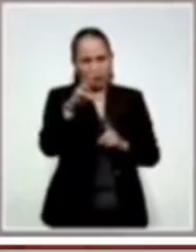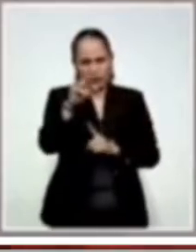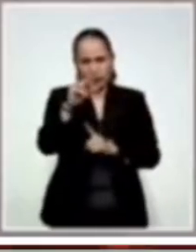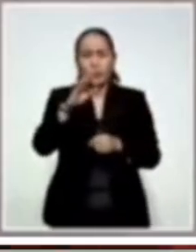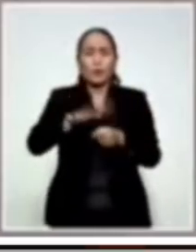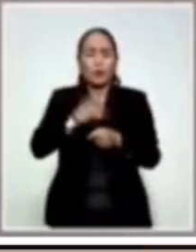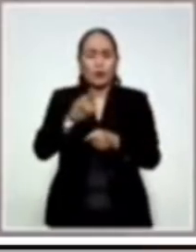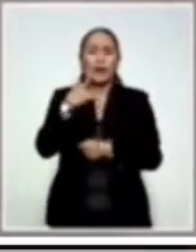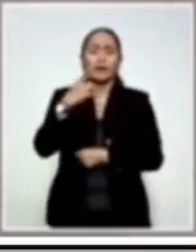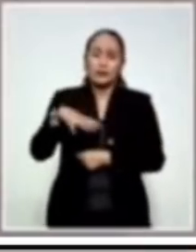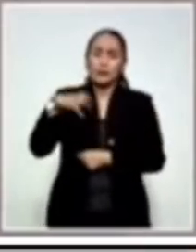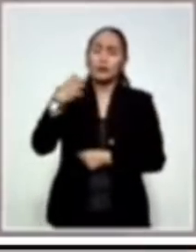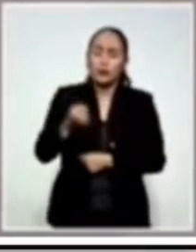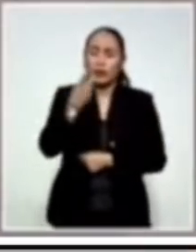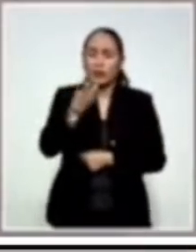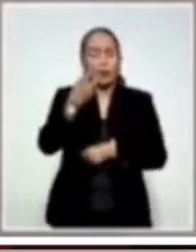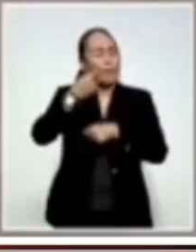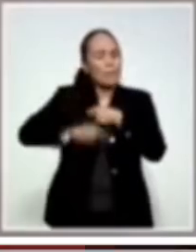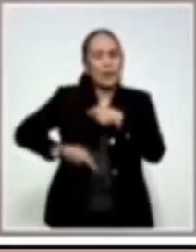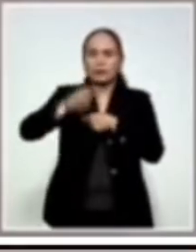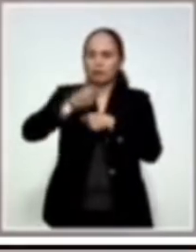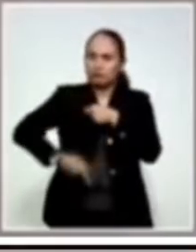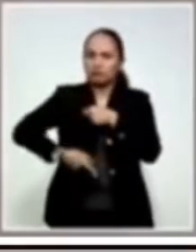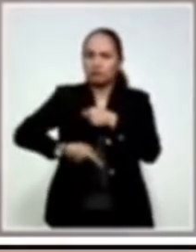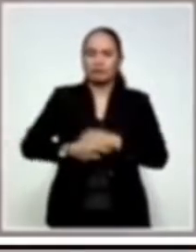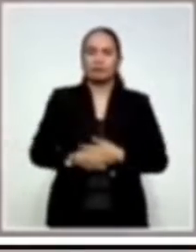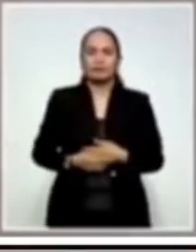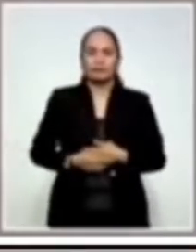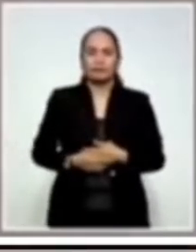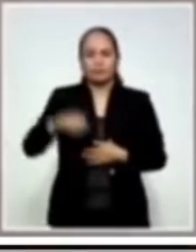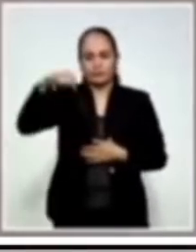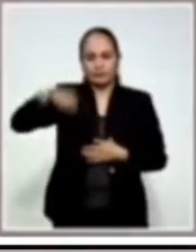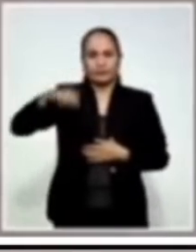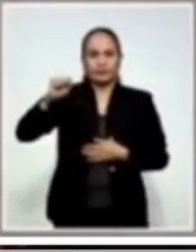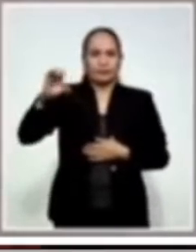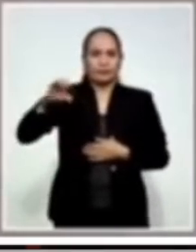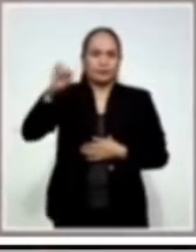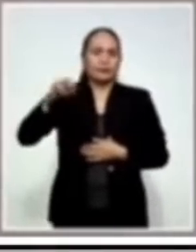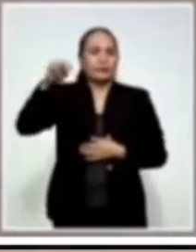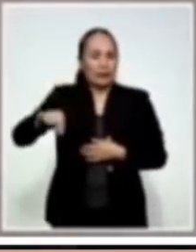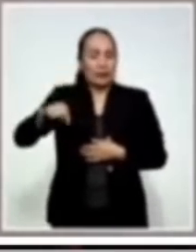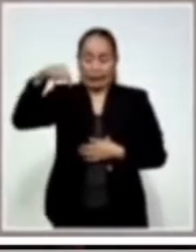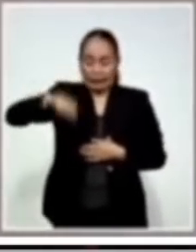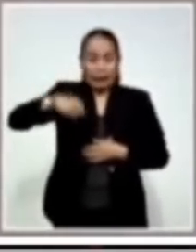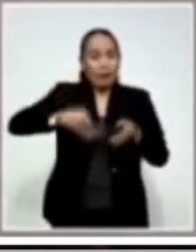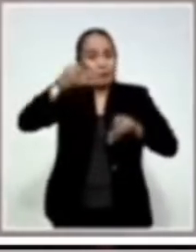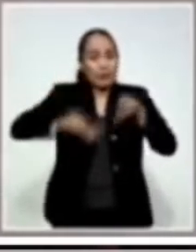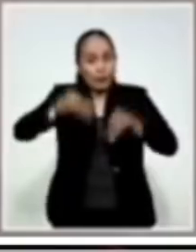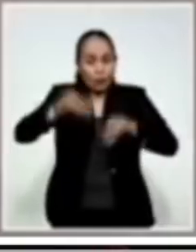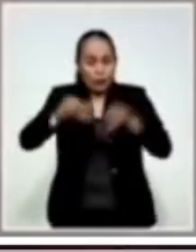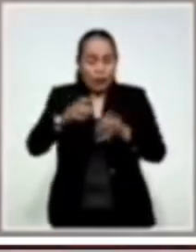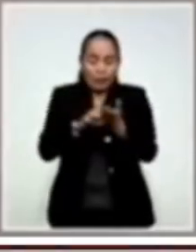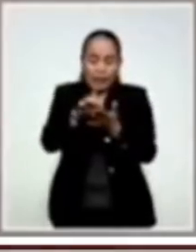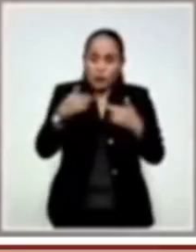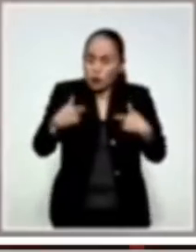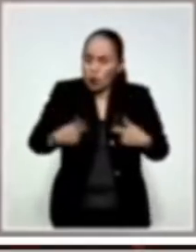Porque además estos esfuerzos son muy peligrosos. La Corte ha sido desde hace muchos años un tribunal que defiende los derechos